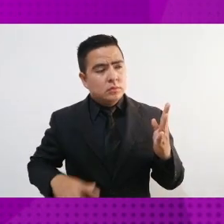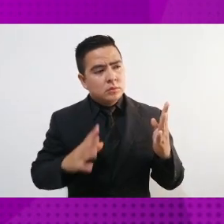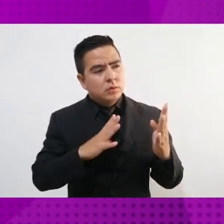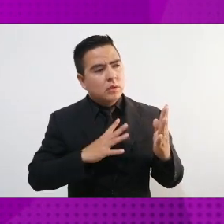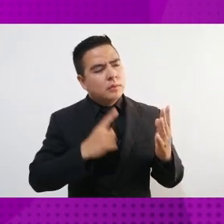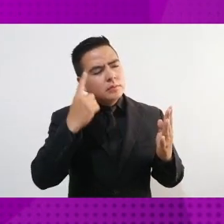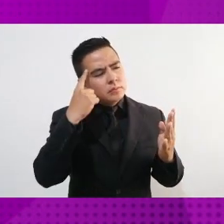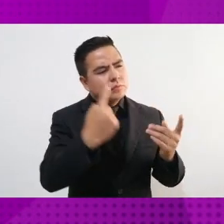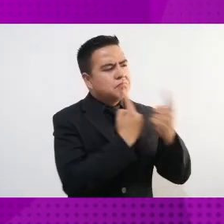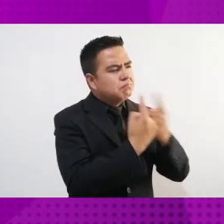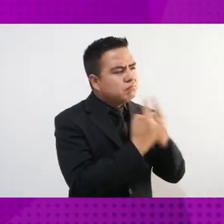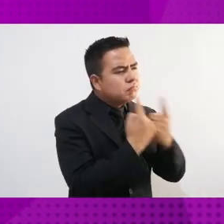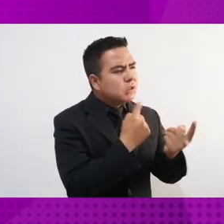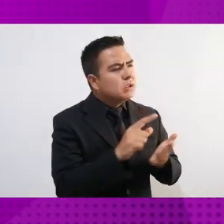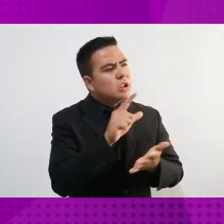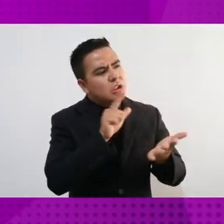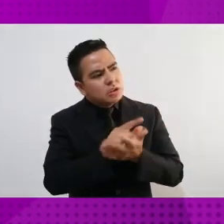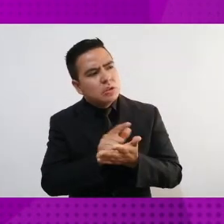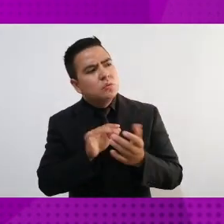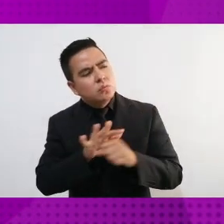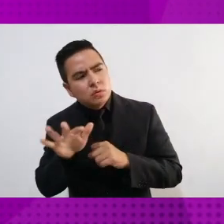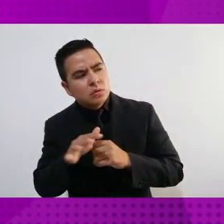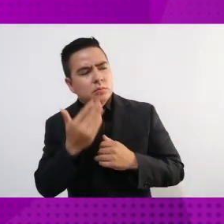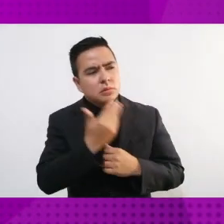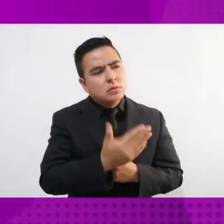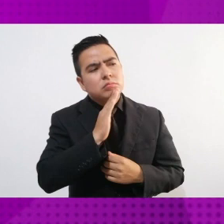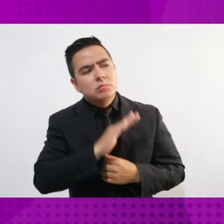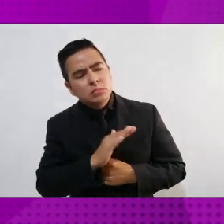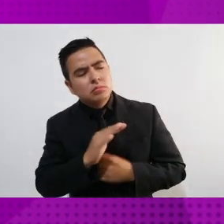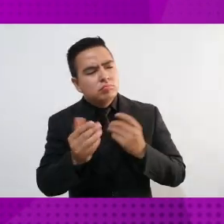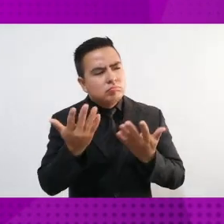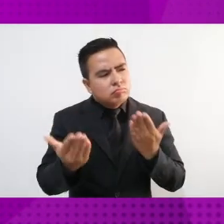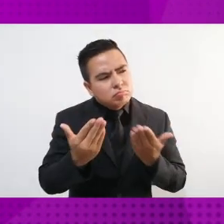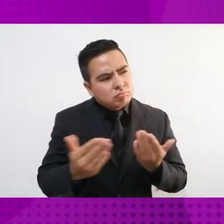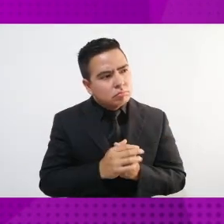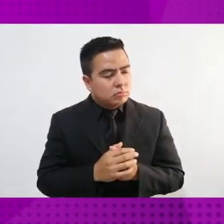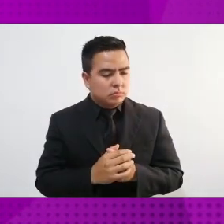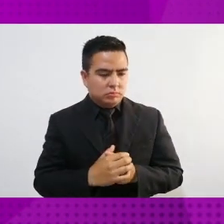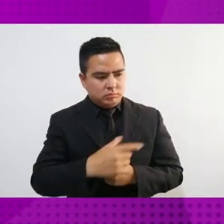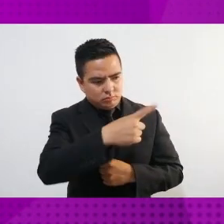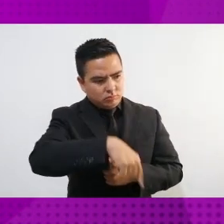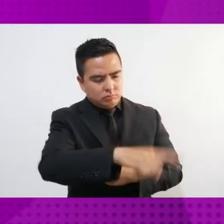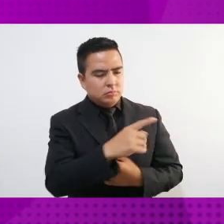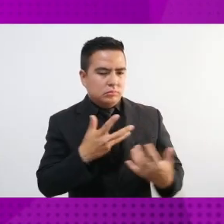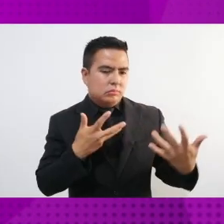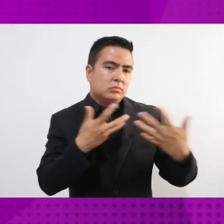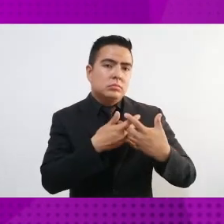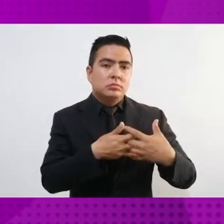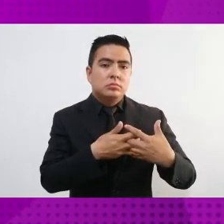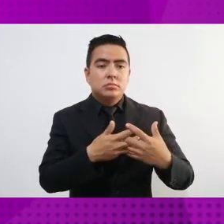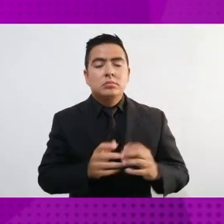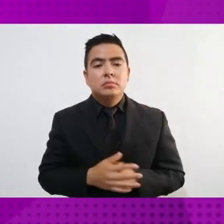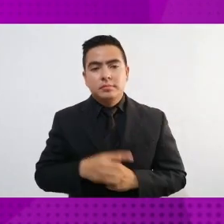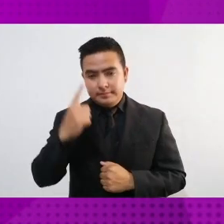políticas públicas, discutir acciones de gobierno y que permitan a los legisladores ejercer la representación que